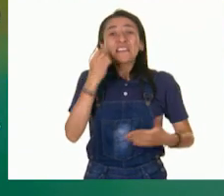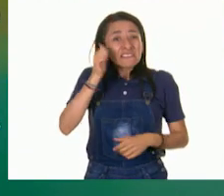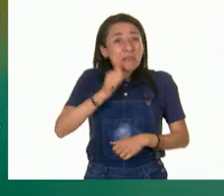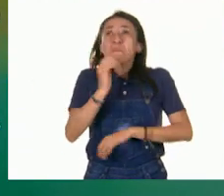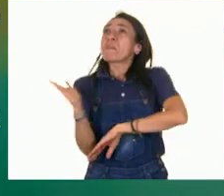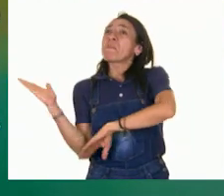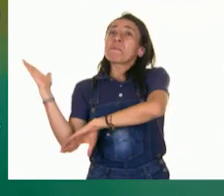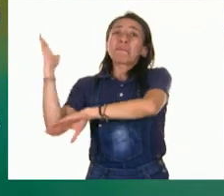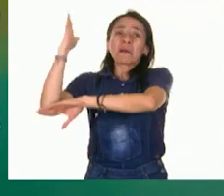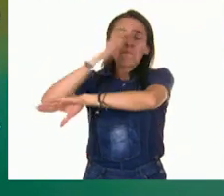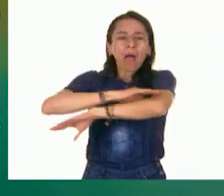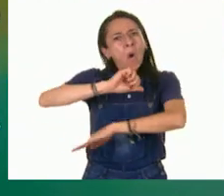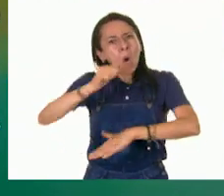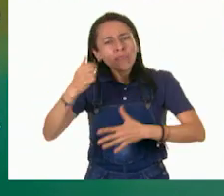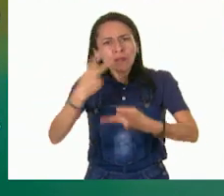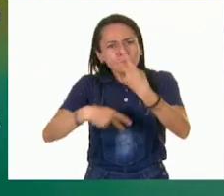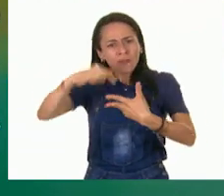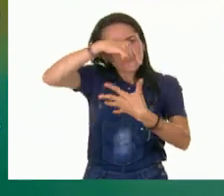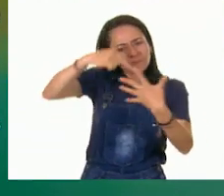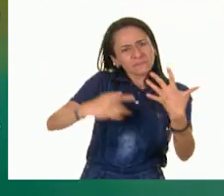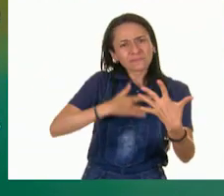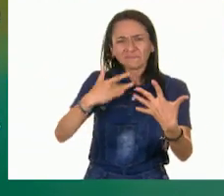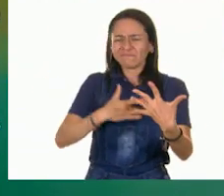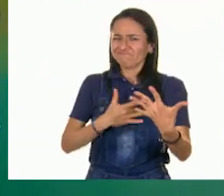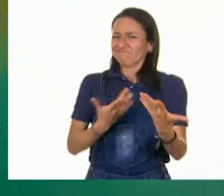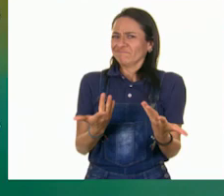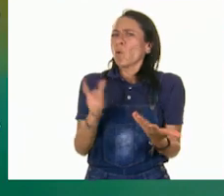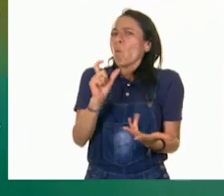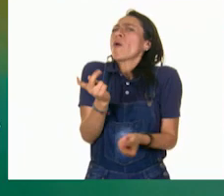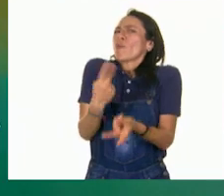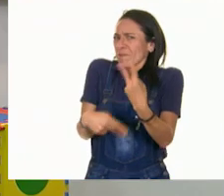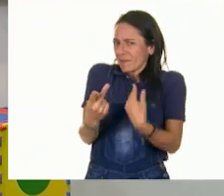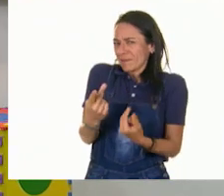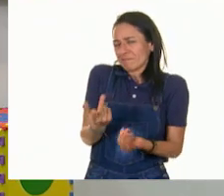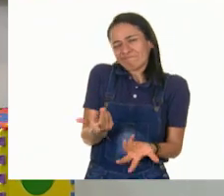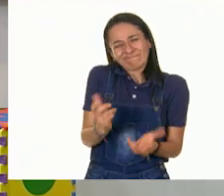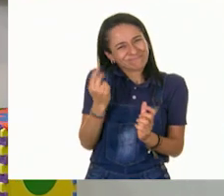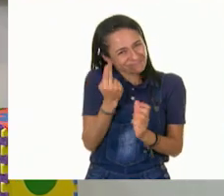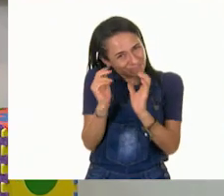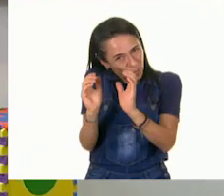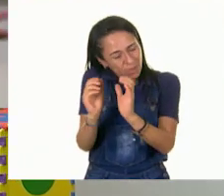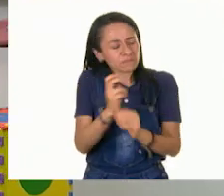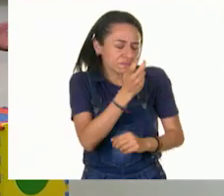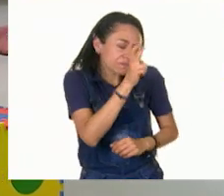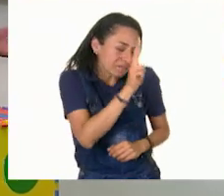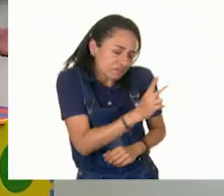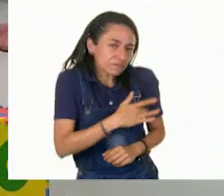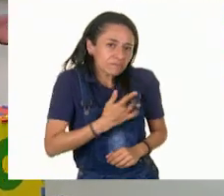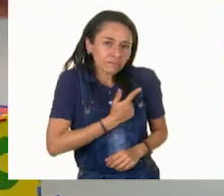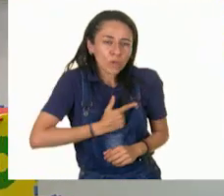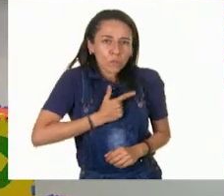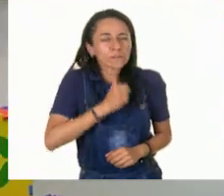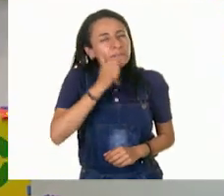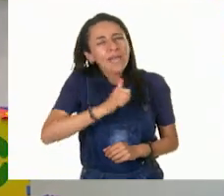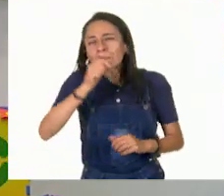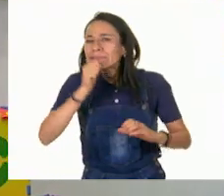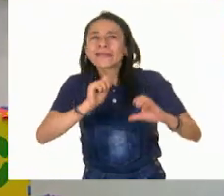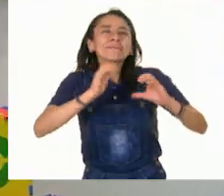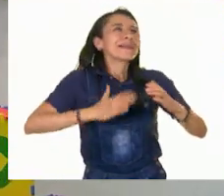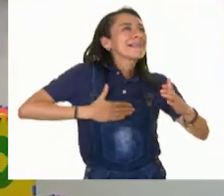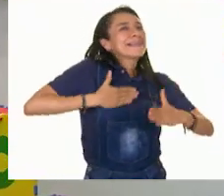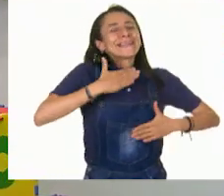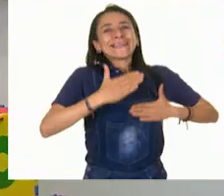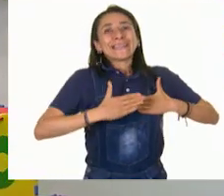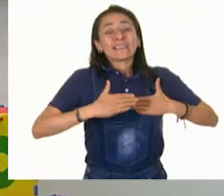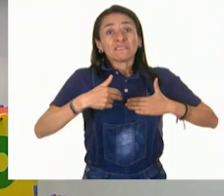tener mucho cuidado. Sí, yo la verdad es que a mí me gusta estar siempre alegre y quisiera estar siempre alegre, pero ya vi que no se